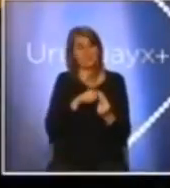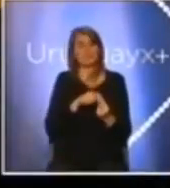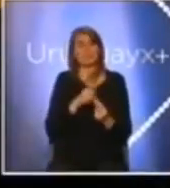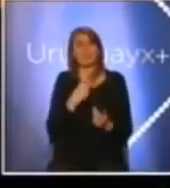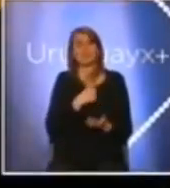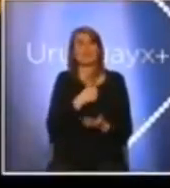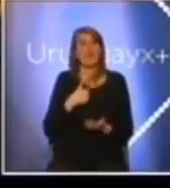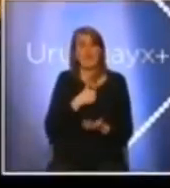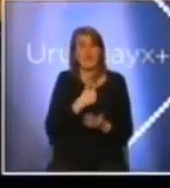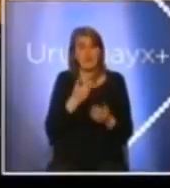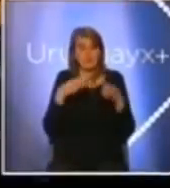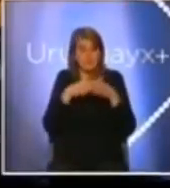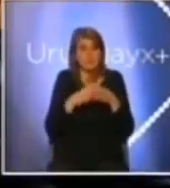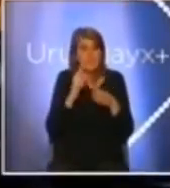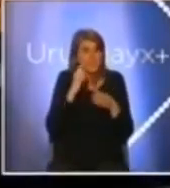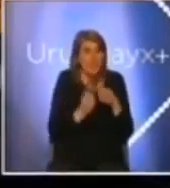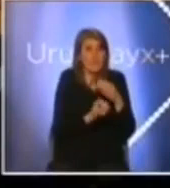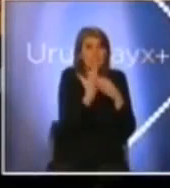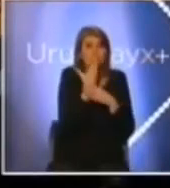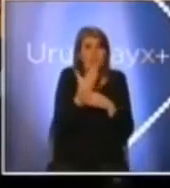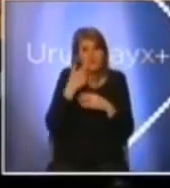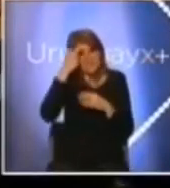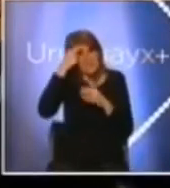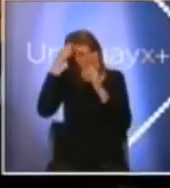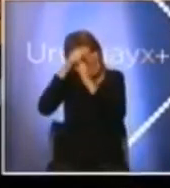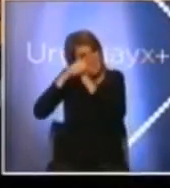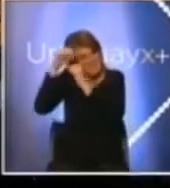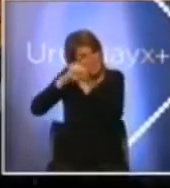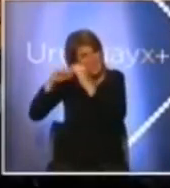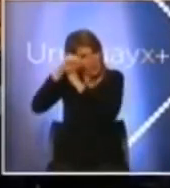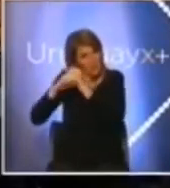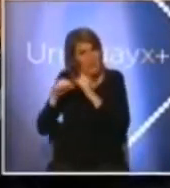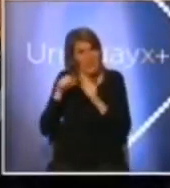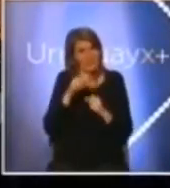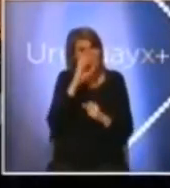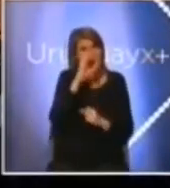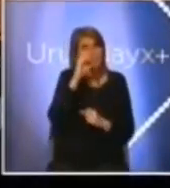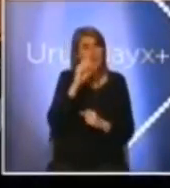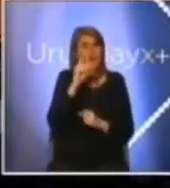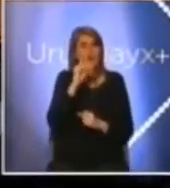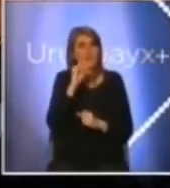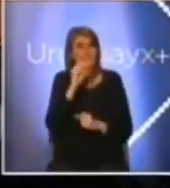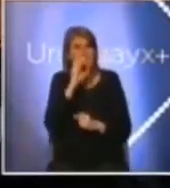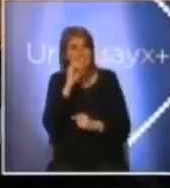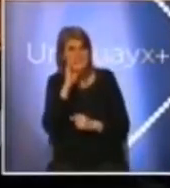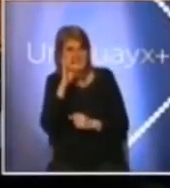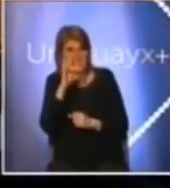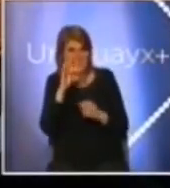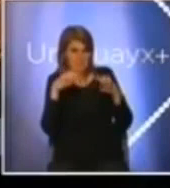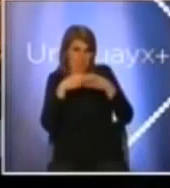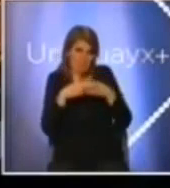Consejo Nacional de Innovación, Ciencia y Tecnología, todos conocidos por ustedes por el CONICYT, pasando de ser un